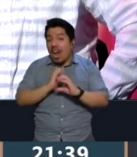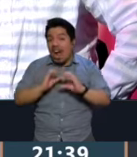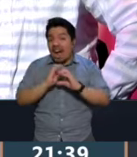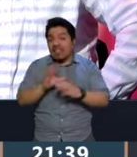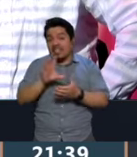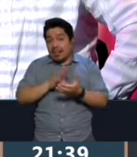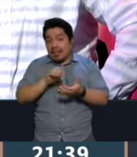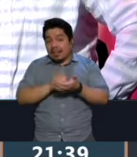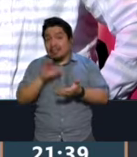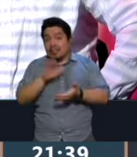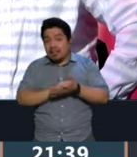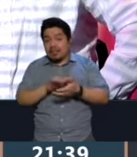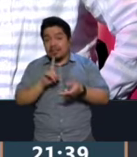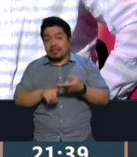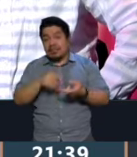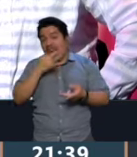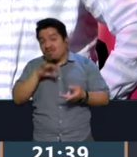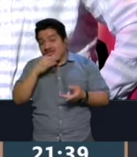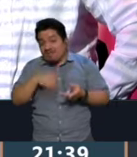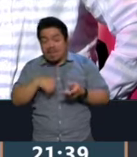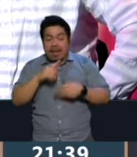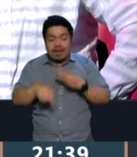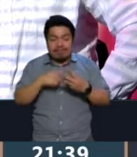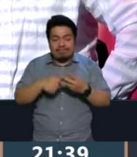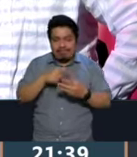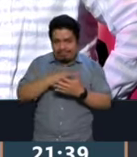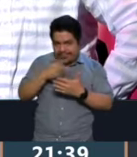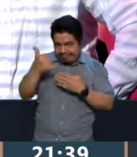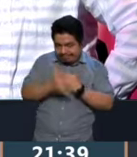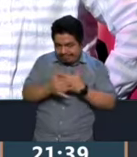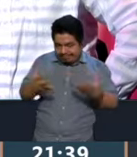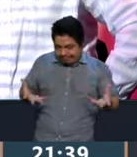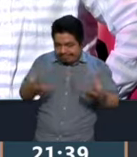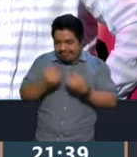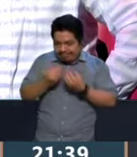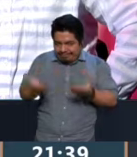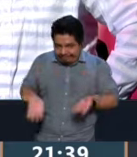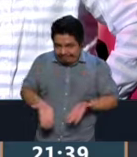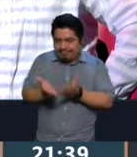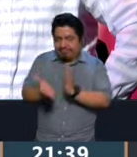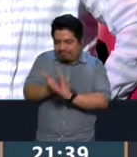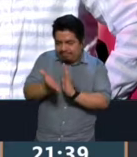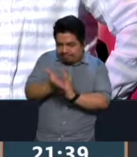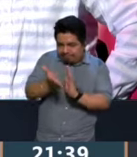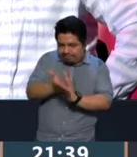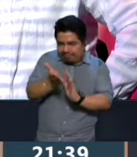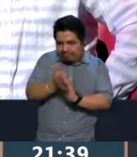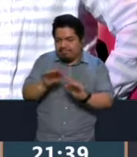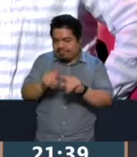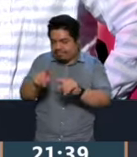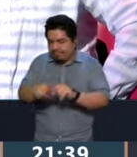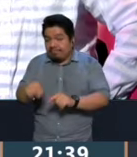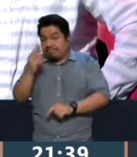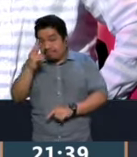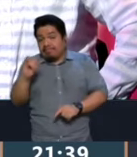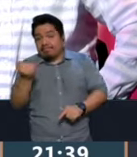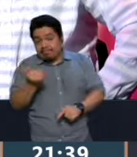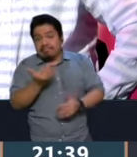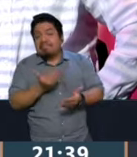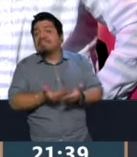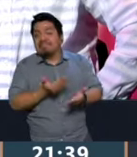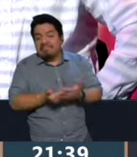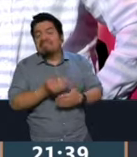sus fiestas, que se sientan parte de un proyecto que juntos estamos construyendo y que pues se ha movilizado, y que el 2 de junio pues va a